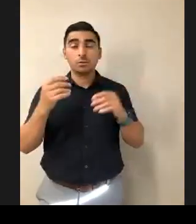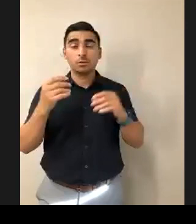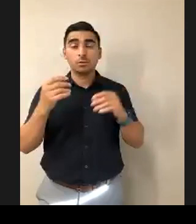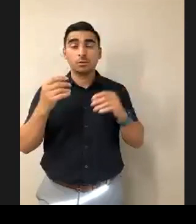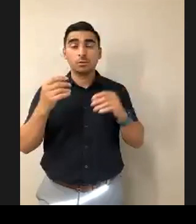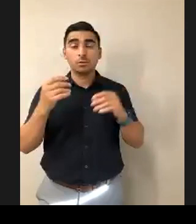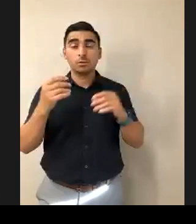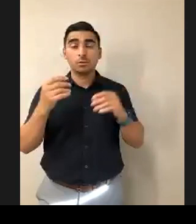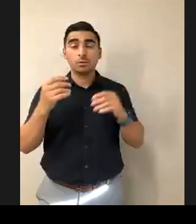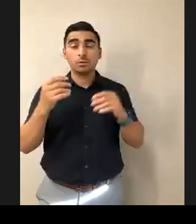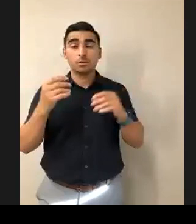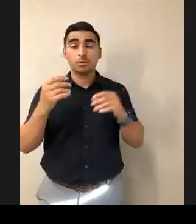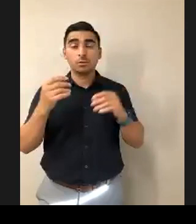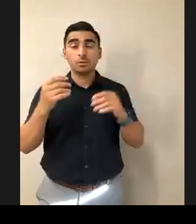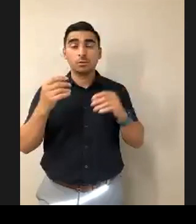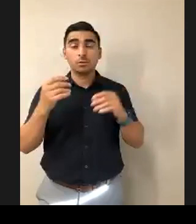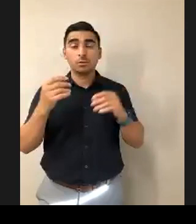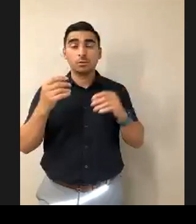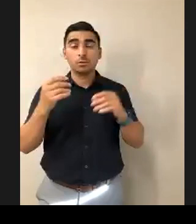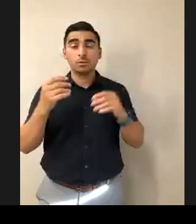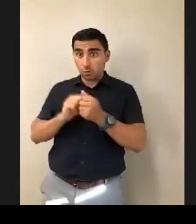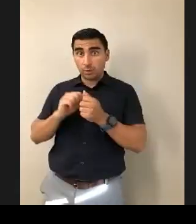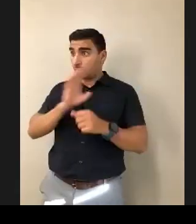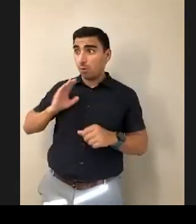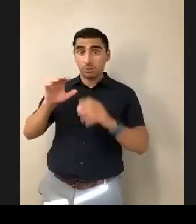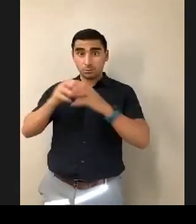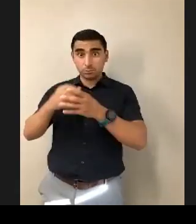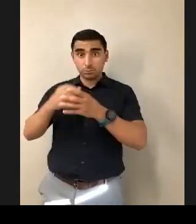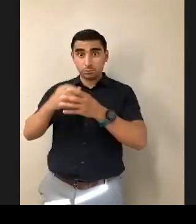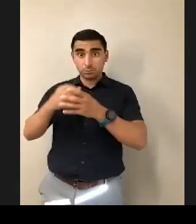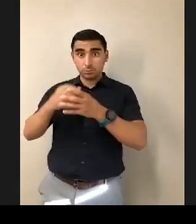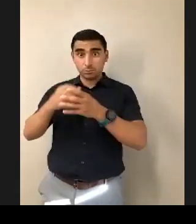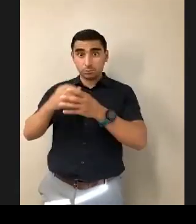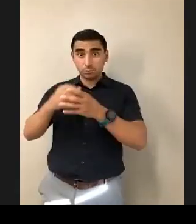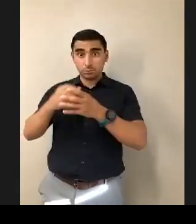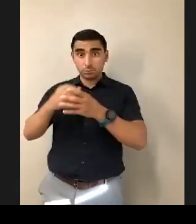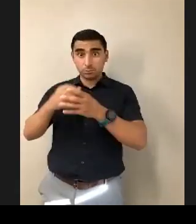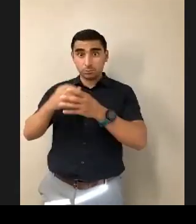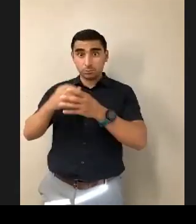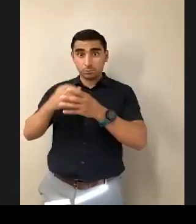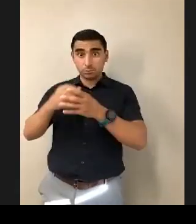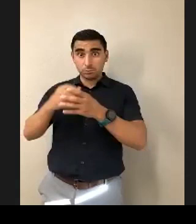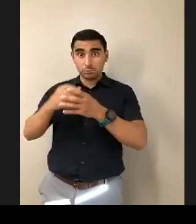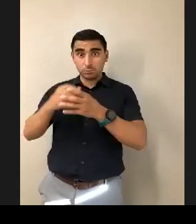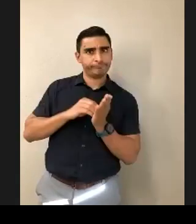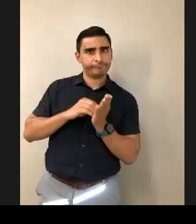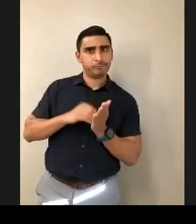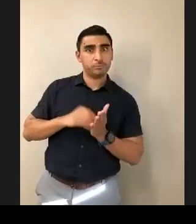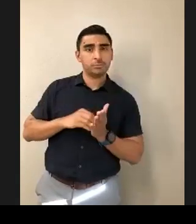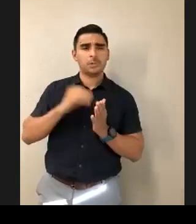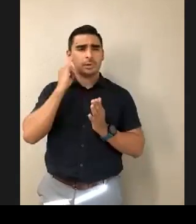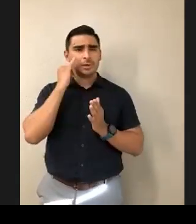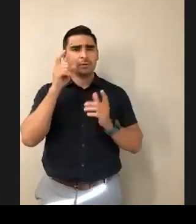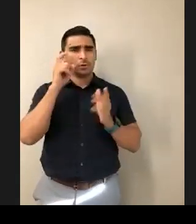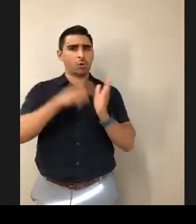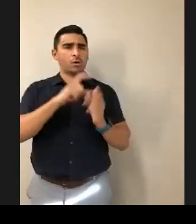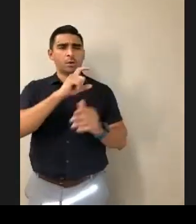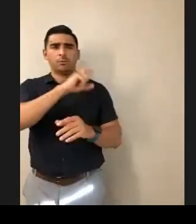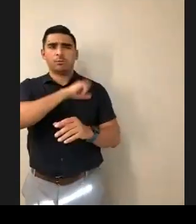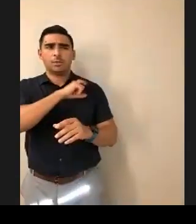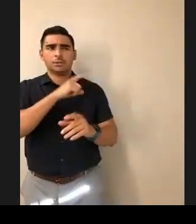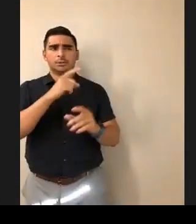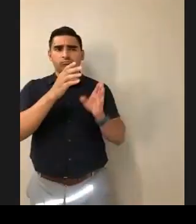no quieres trabajar directamente con entrenamientos y medidas, entonces